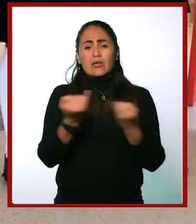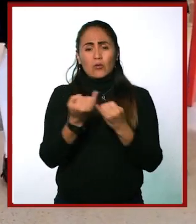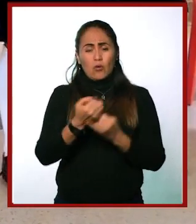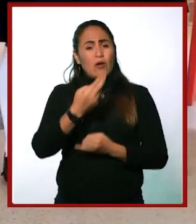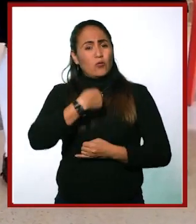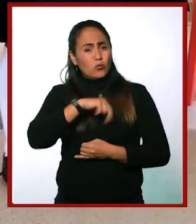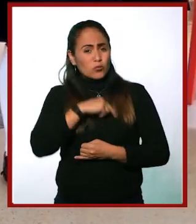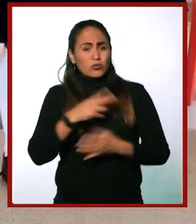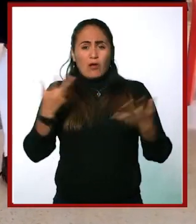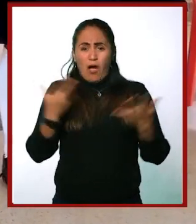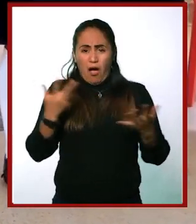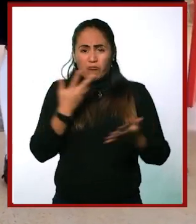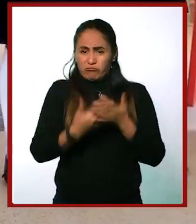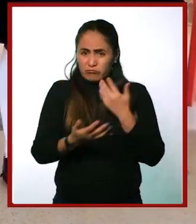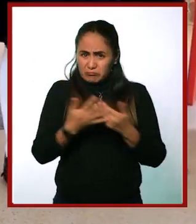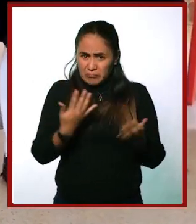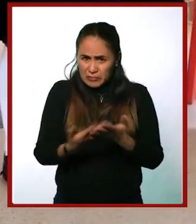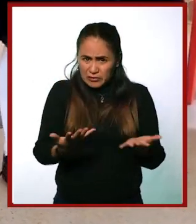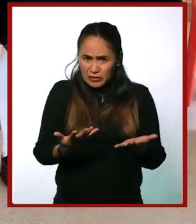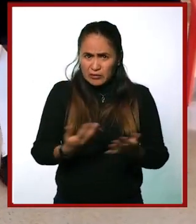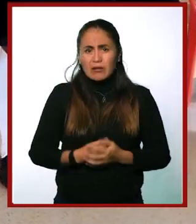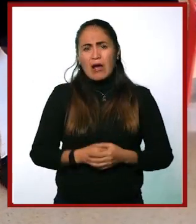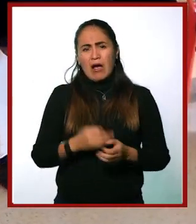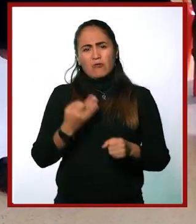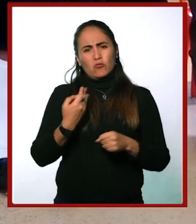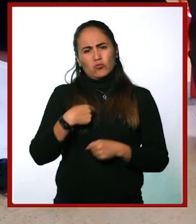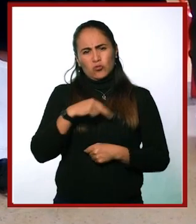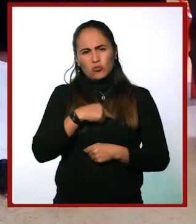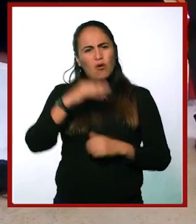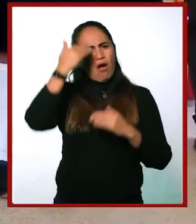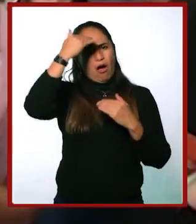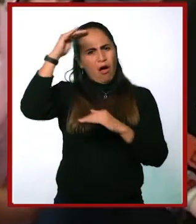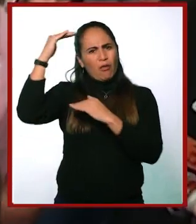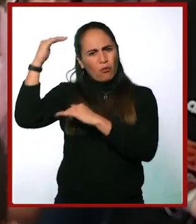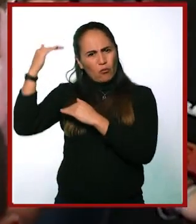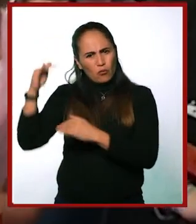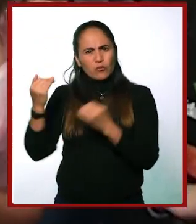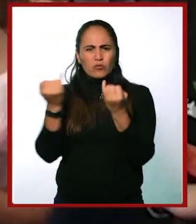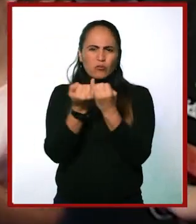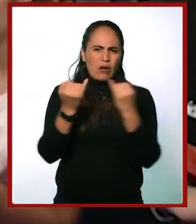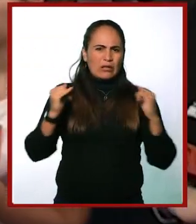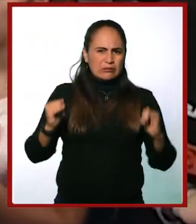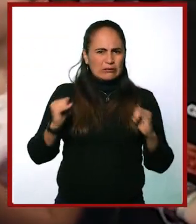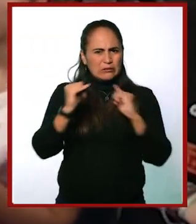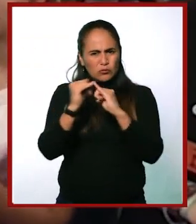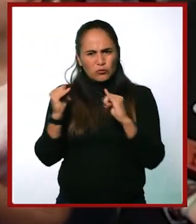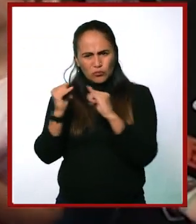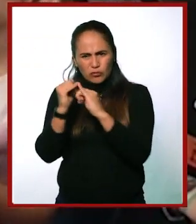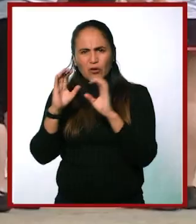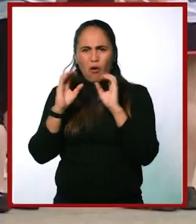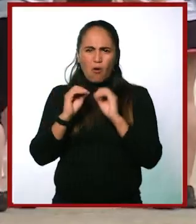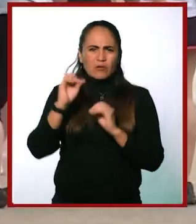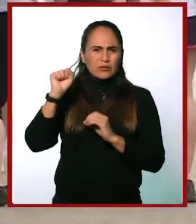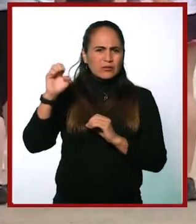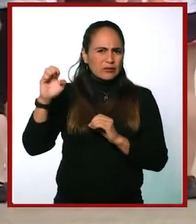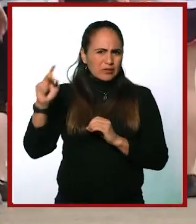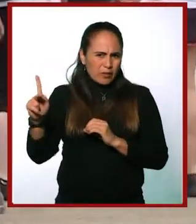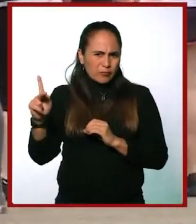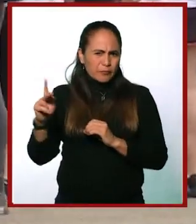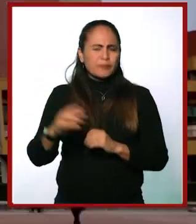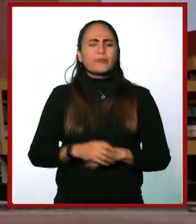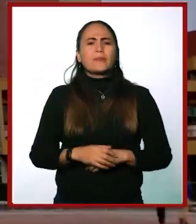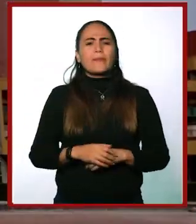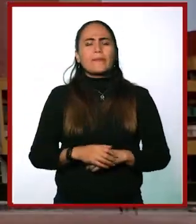en las manos nuestras, por supuesto, como mundo adulto, ¿no? Y de las instituciones o del sistema educativo,